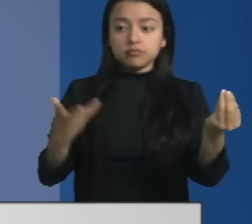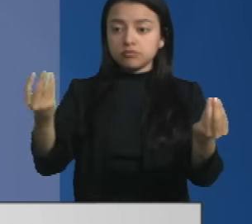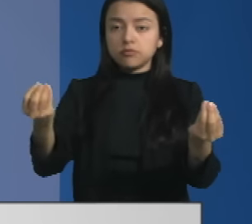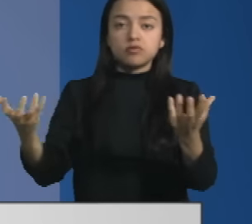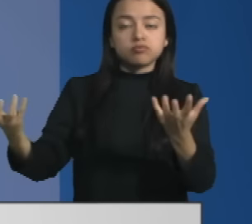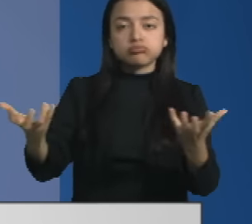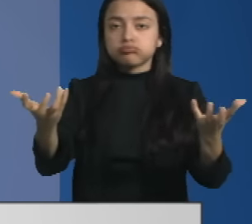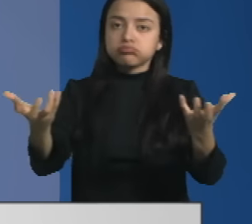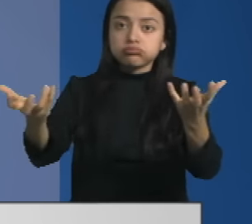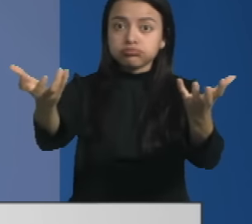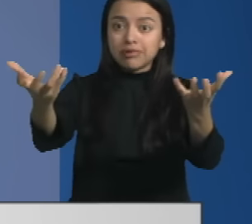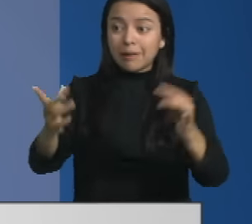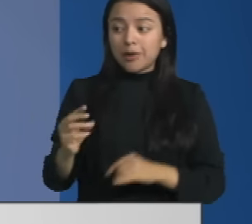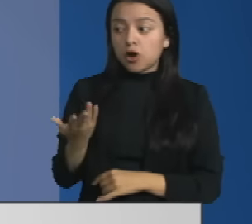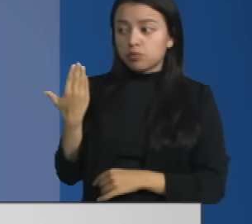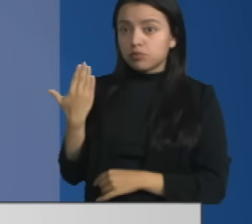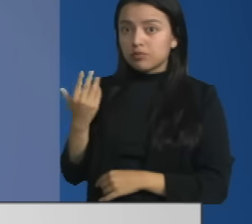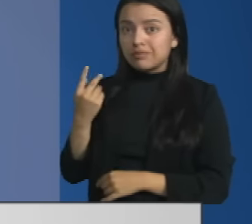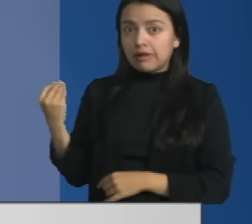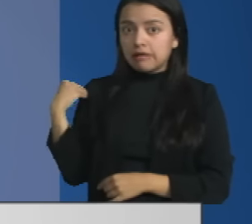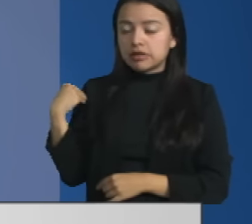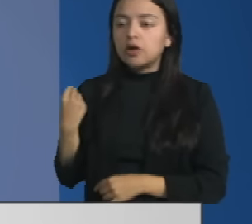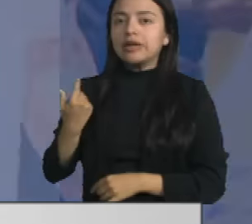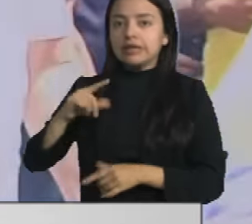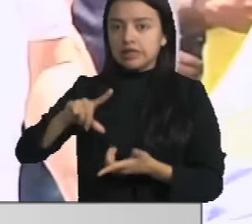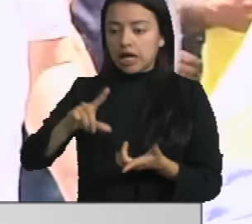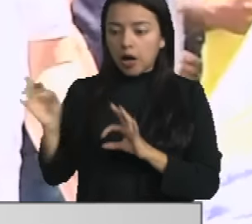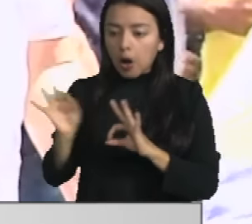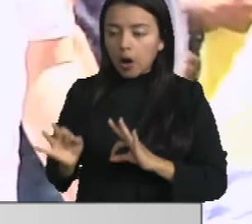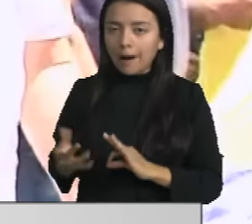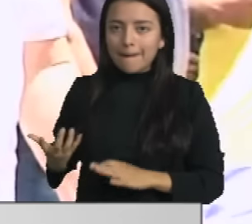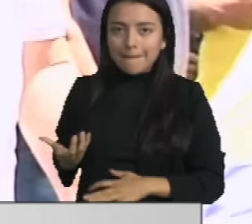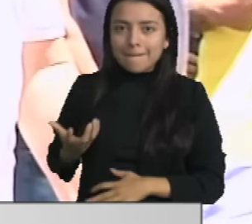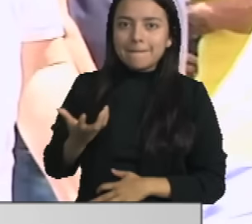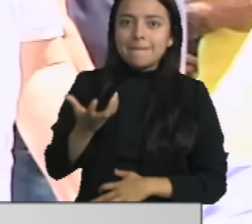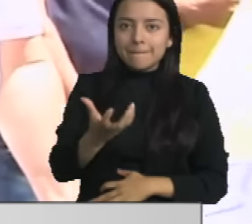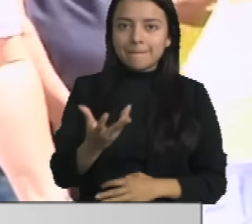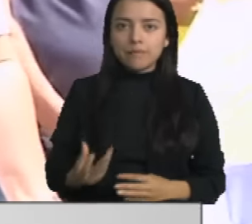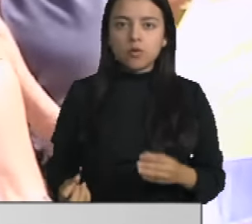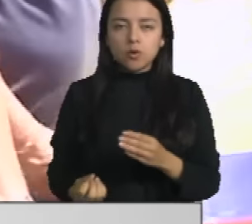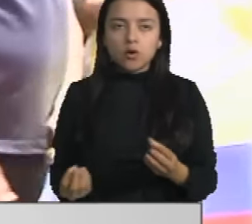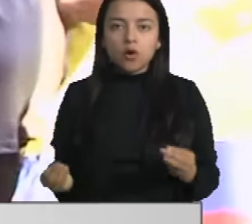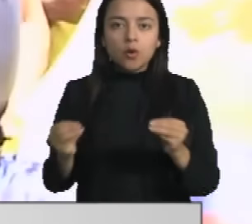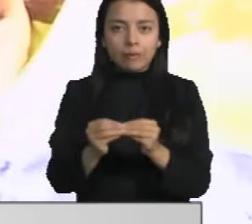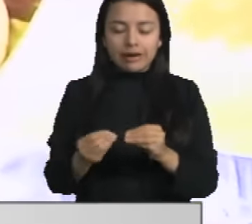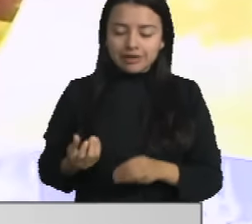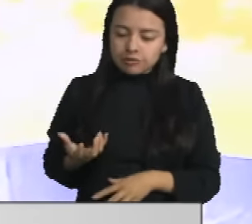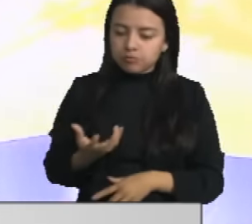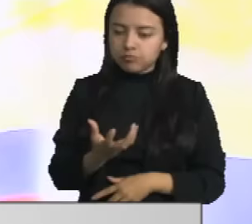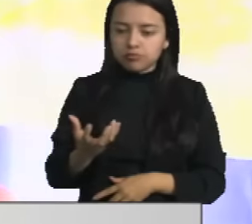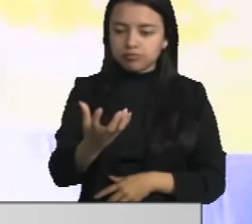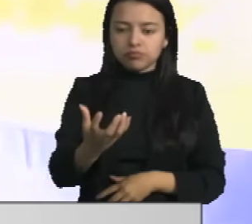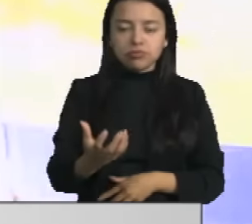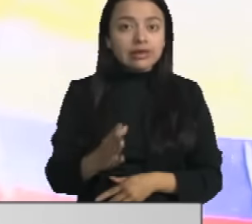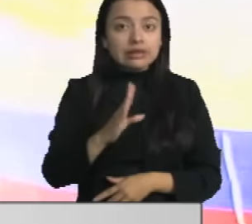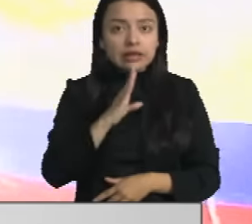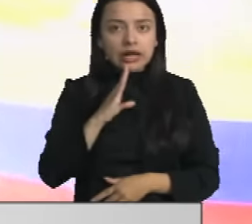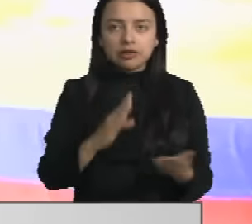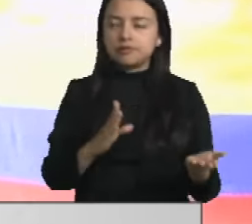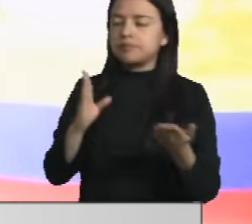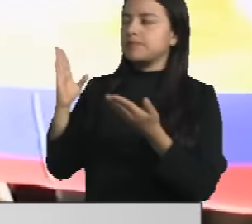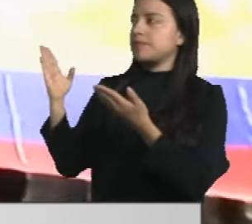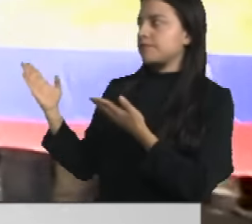importante, los vehículos de servicios especiales que a esta hora de la tarde ya están listos para iniciar la movilización. Este es el